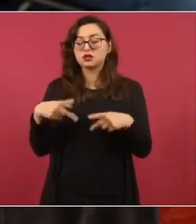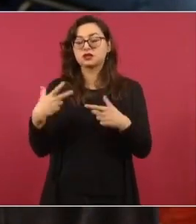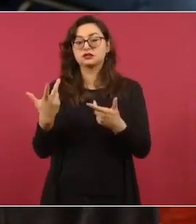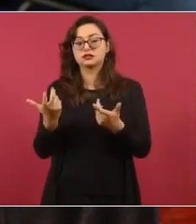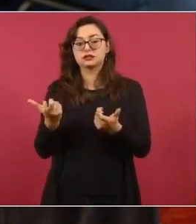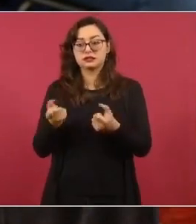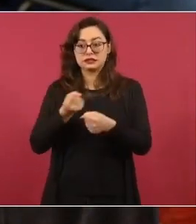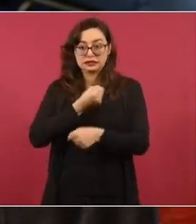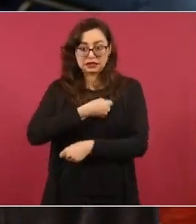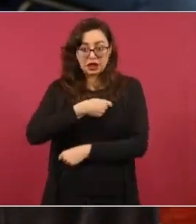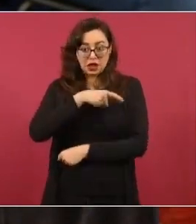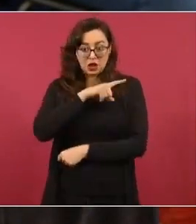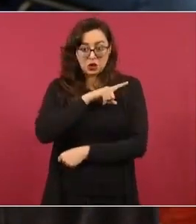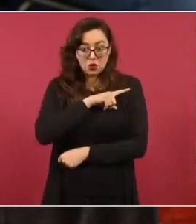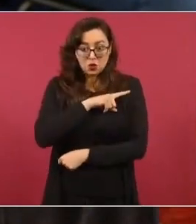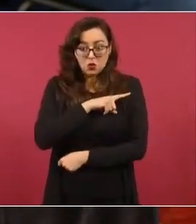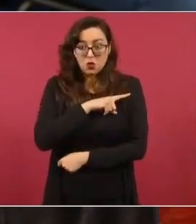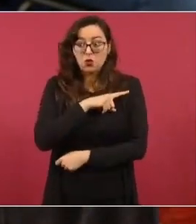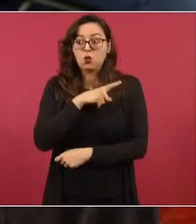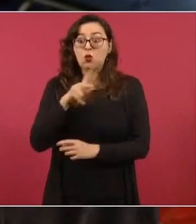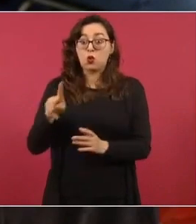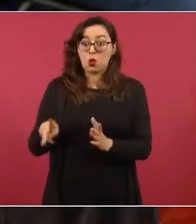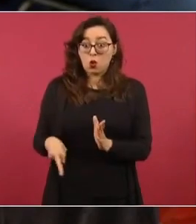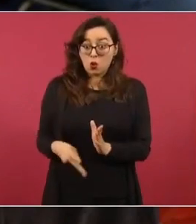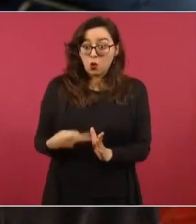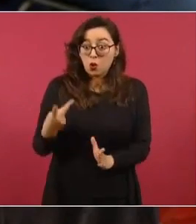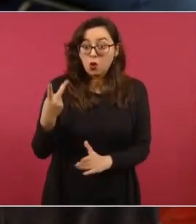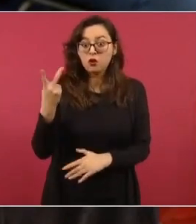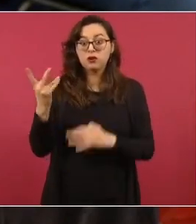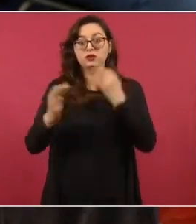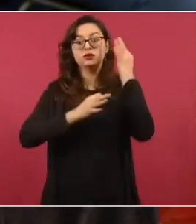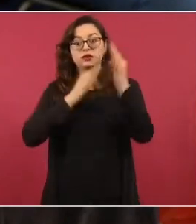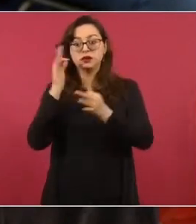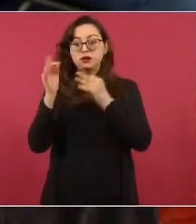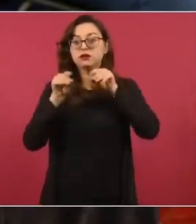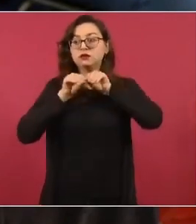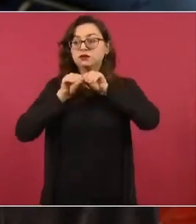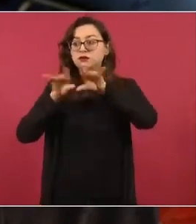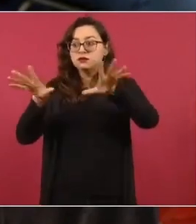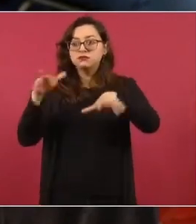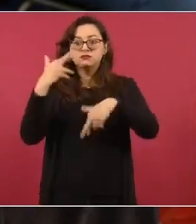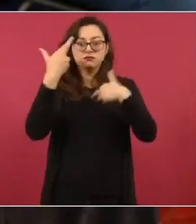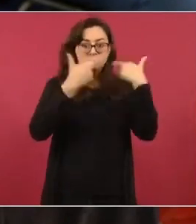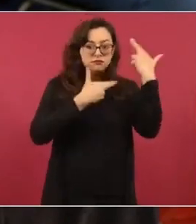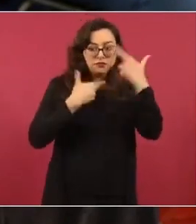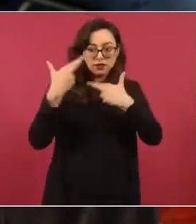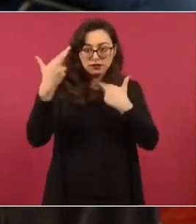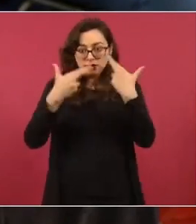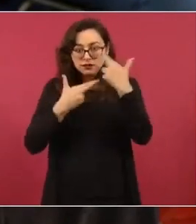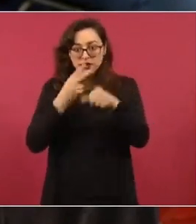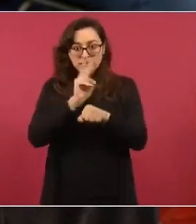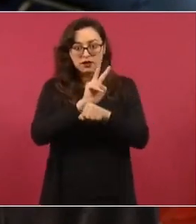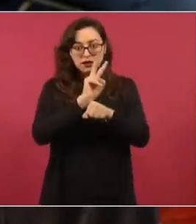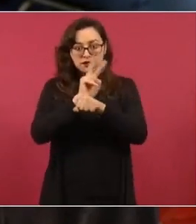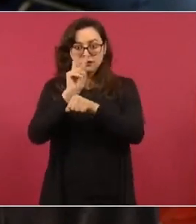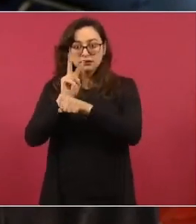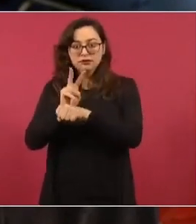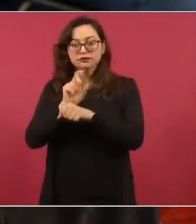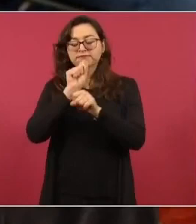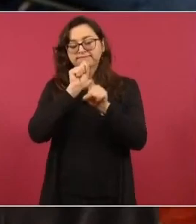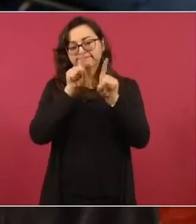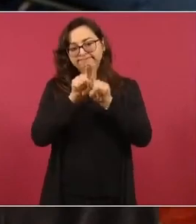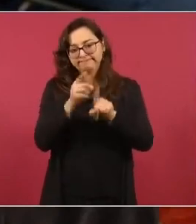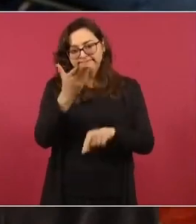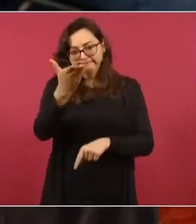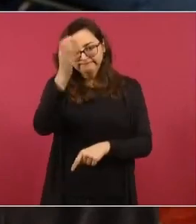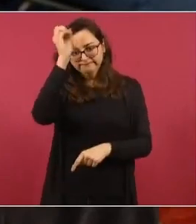ellos, y van a comenzar a través del doctor Sbarch de COFEPRIS a hacer esta verificación, y por supuesto me gustaría conocer su